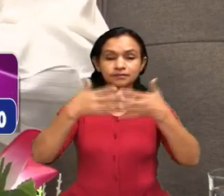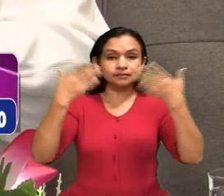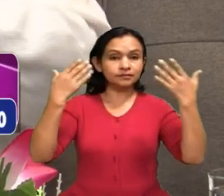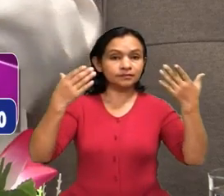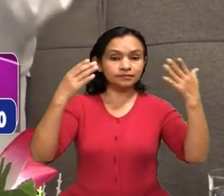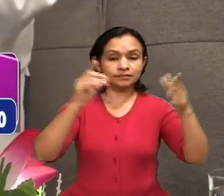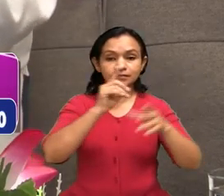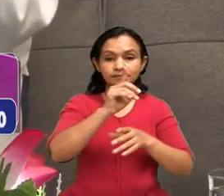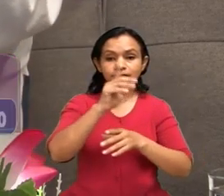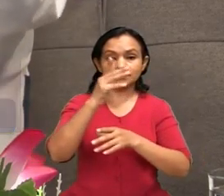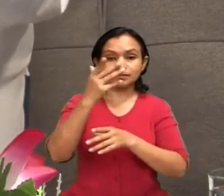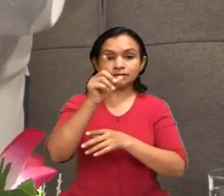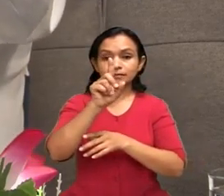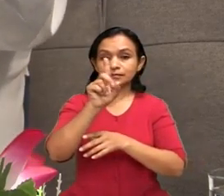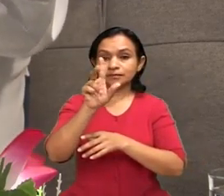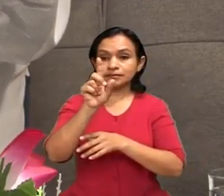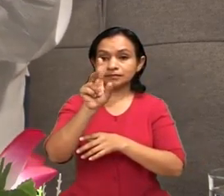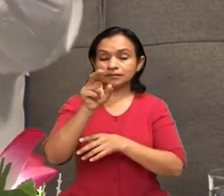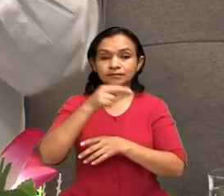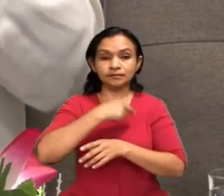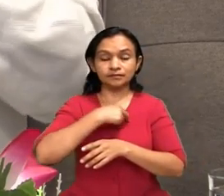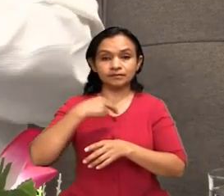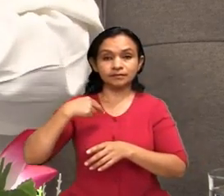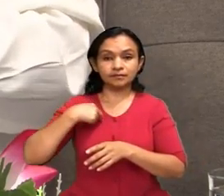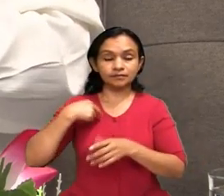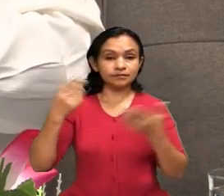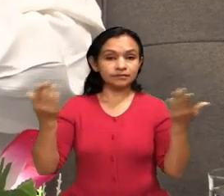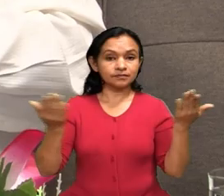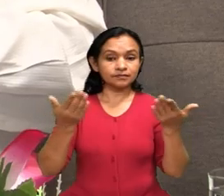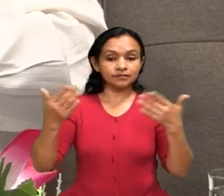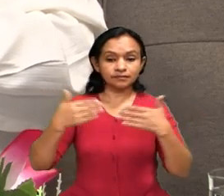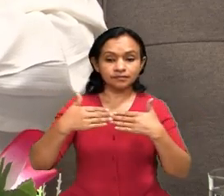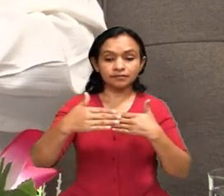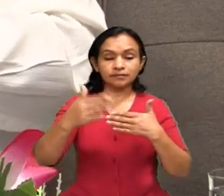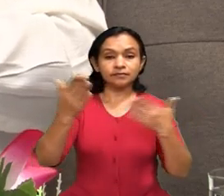En 1912, te decía, cuando